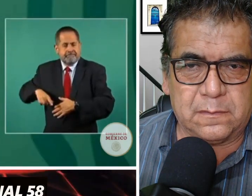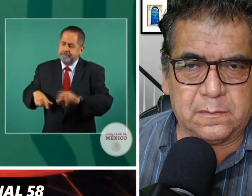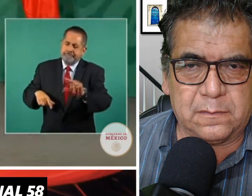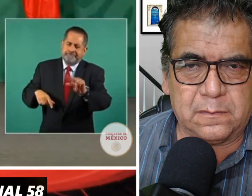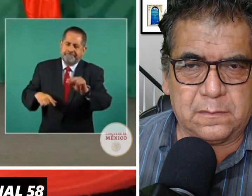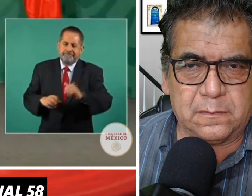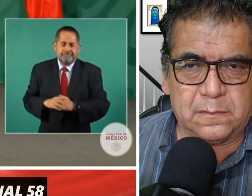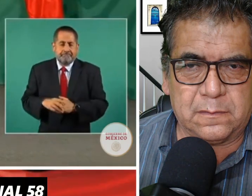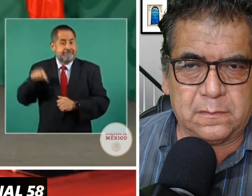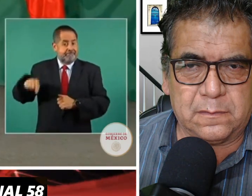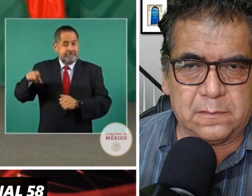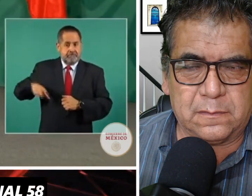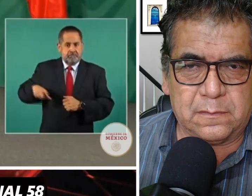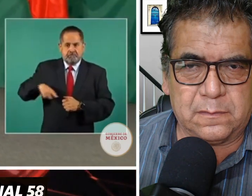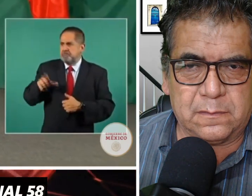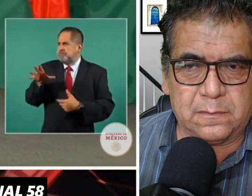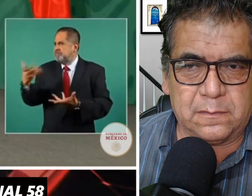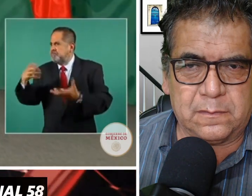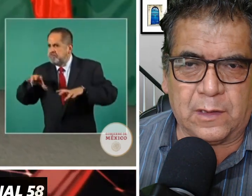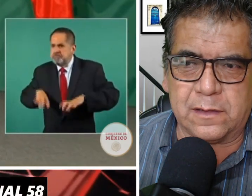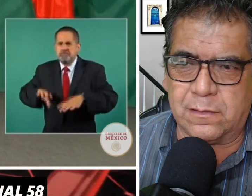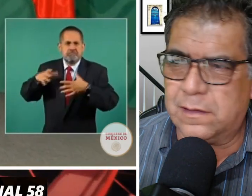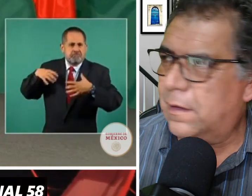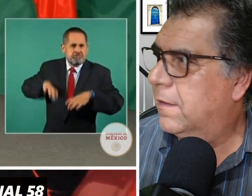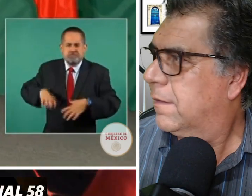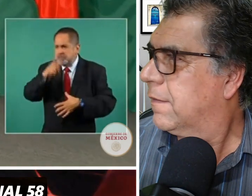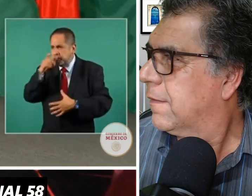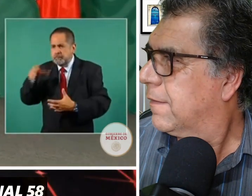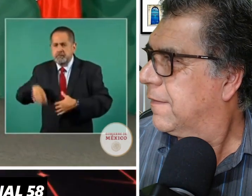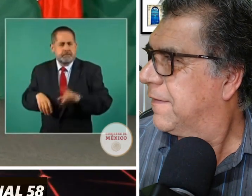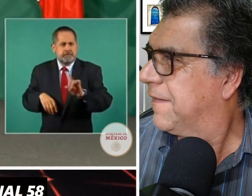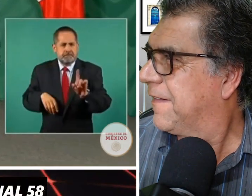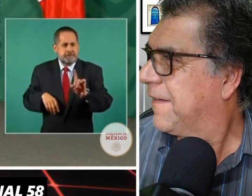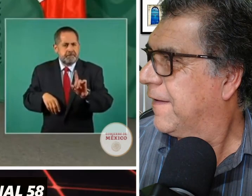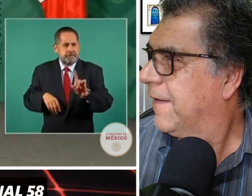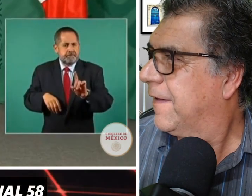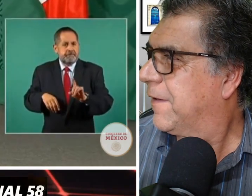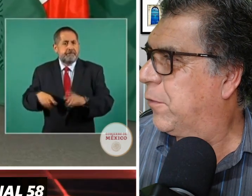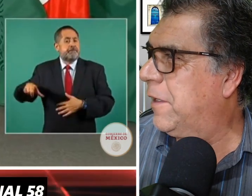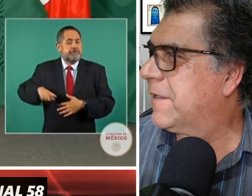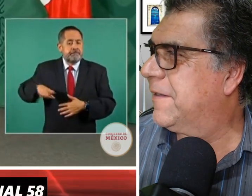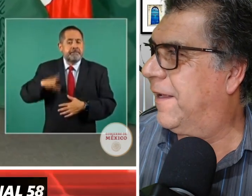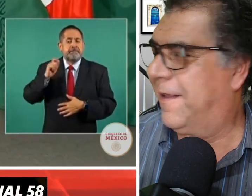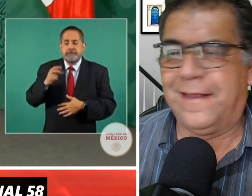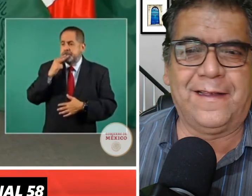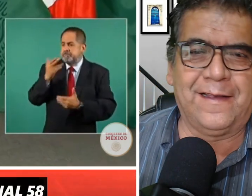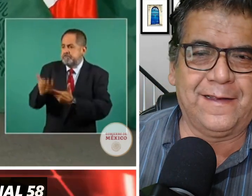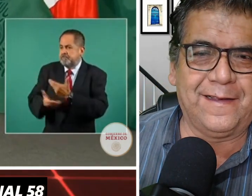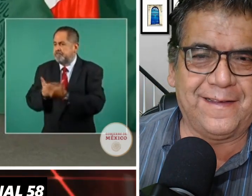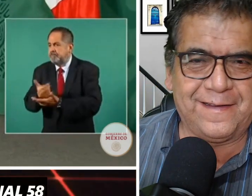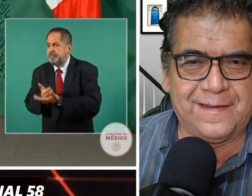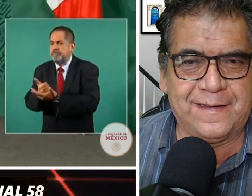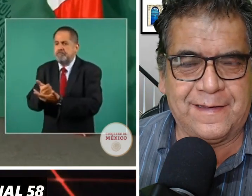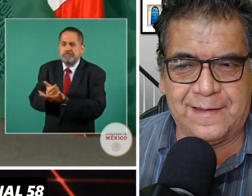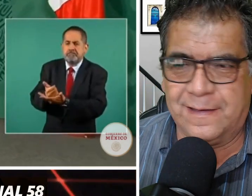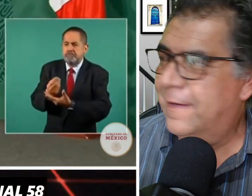El gobierno no es para hacer dinero, el gobierno es para servir. Entonces, que eso los jóvenes